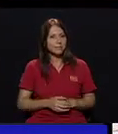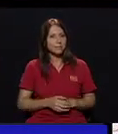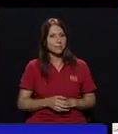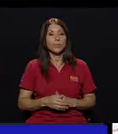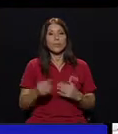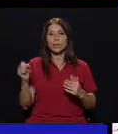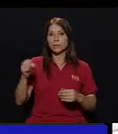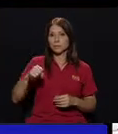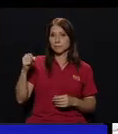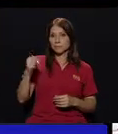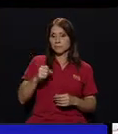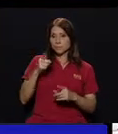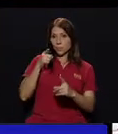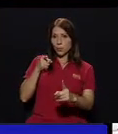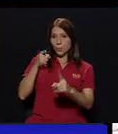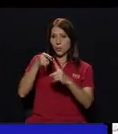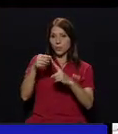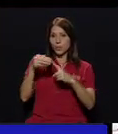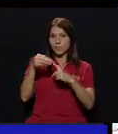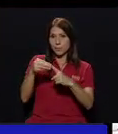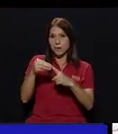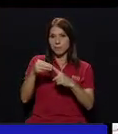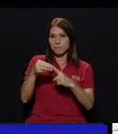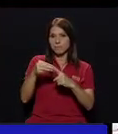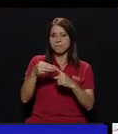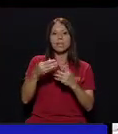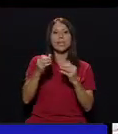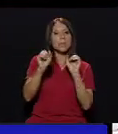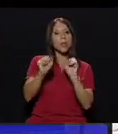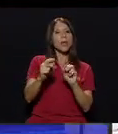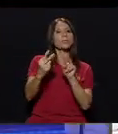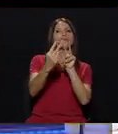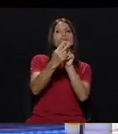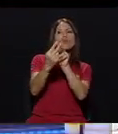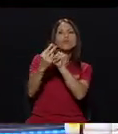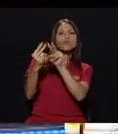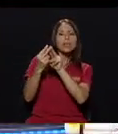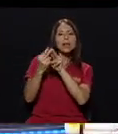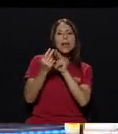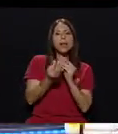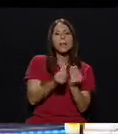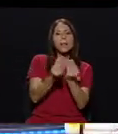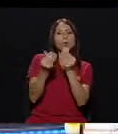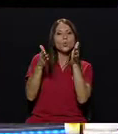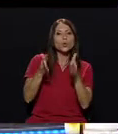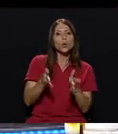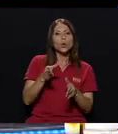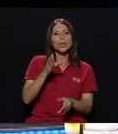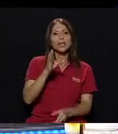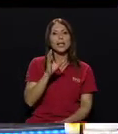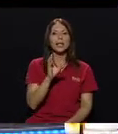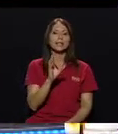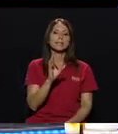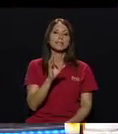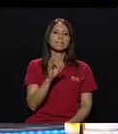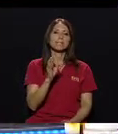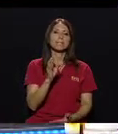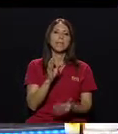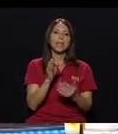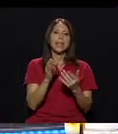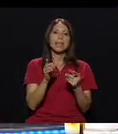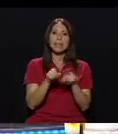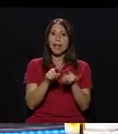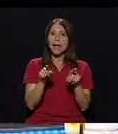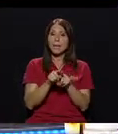SINAT, además de capacitar al productor a nivel de sus comunidades, digamos, y principalmente, como dice el